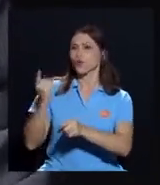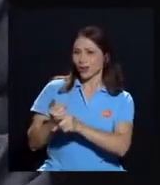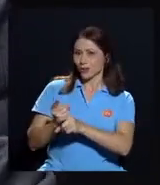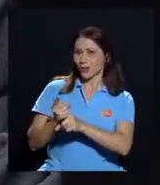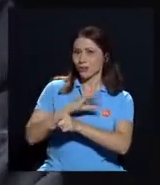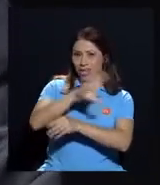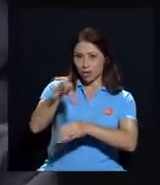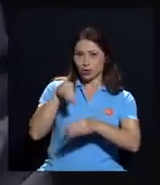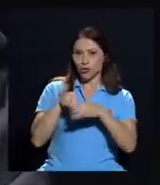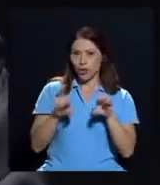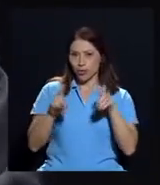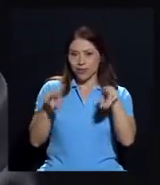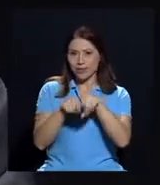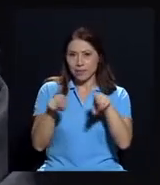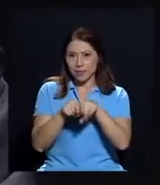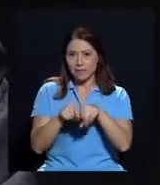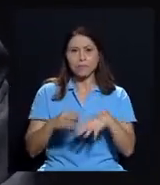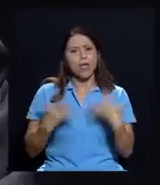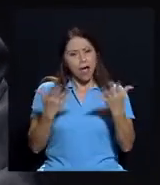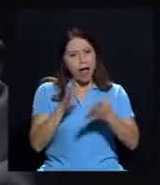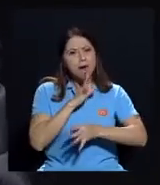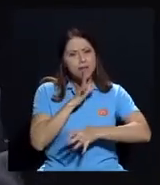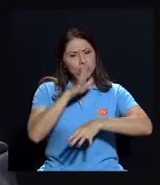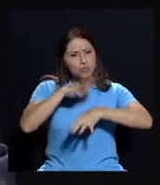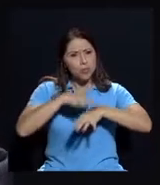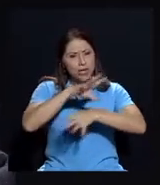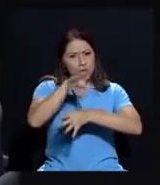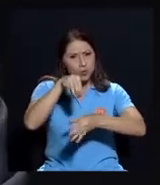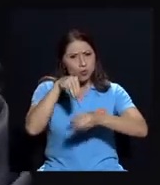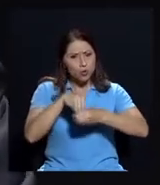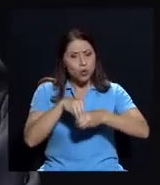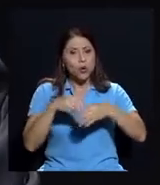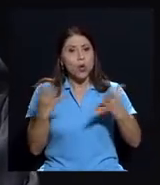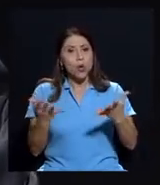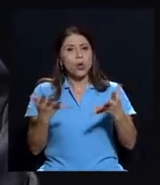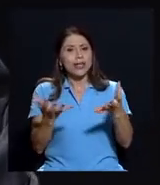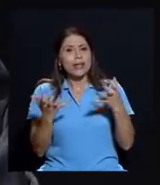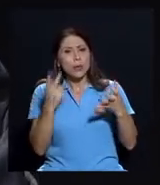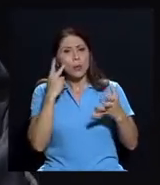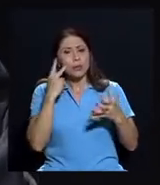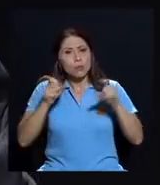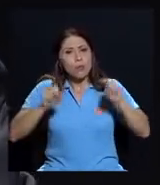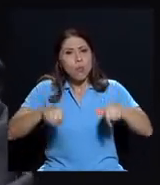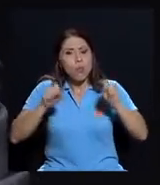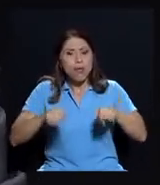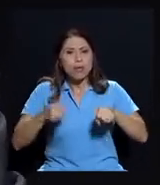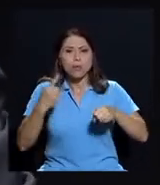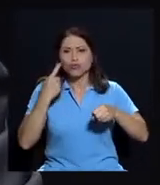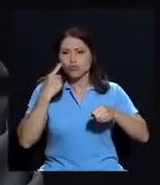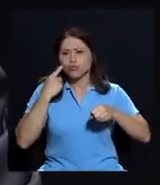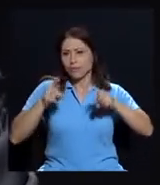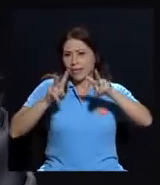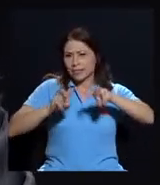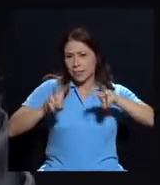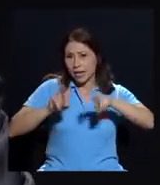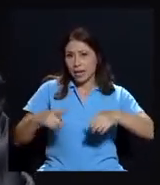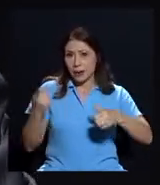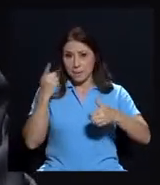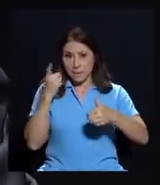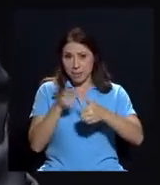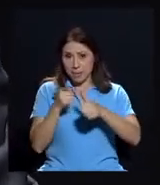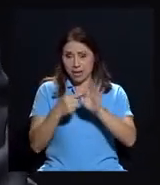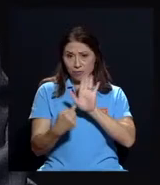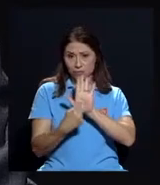el correcto la inclusión y a propósito la inclusión yo quiero que ver si pudiéramos examinar este primer gráfico en